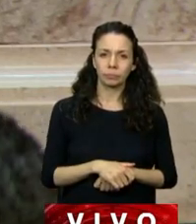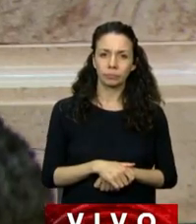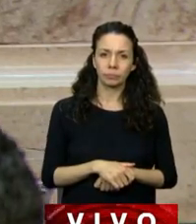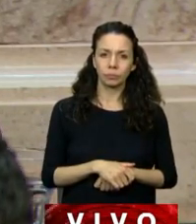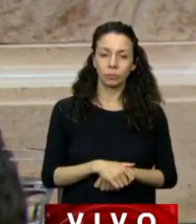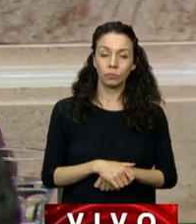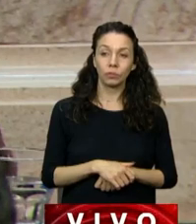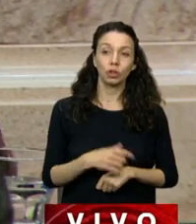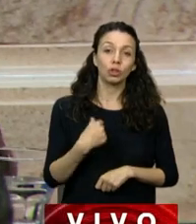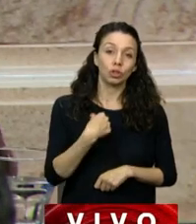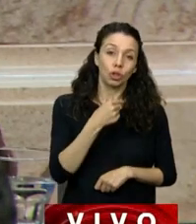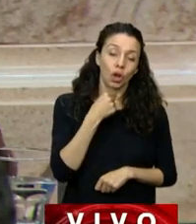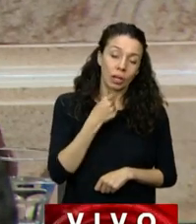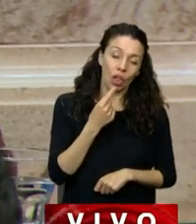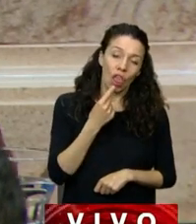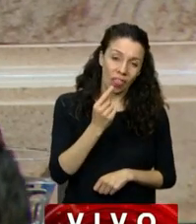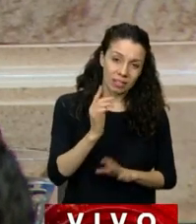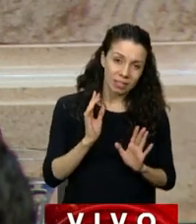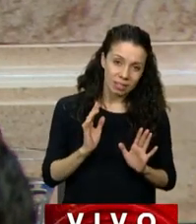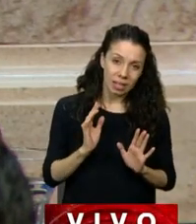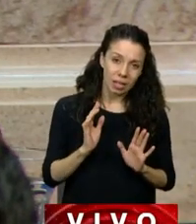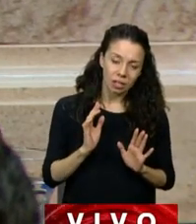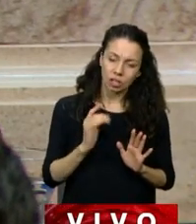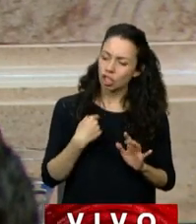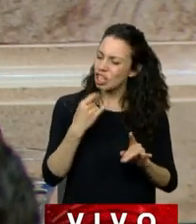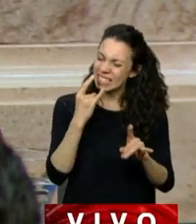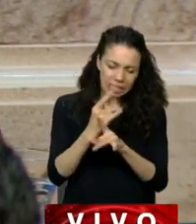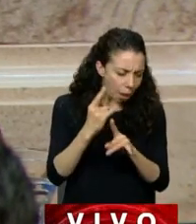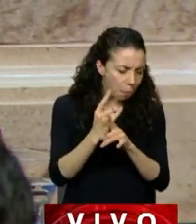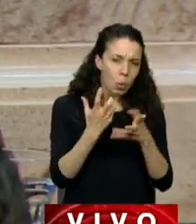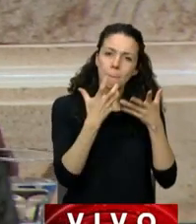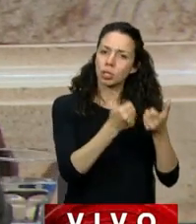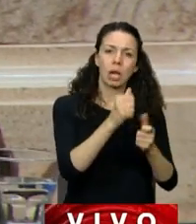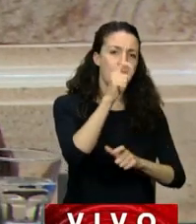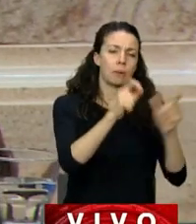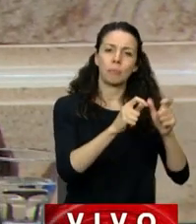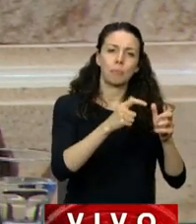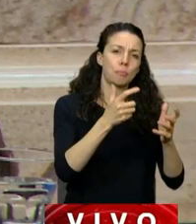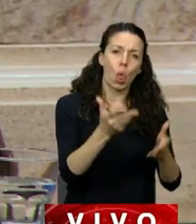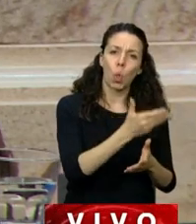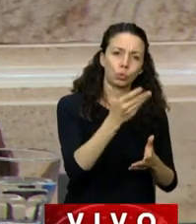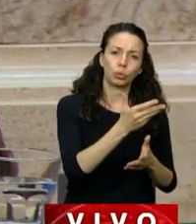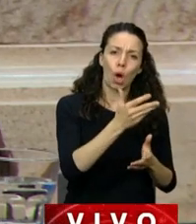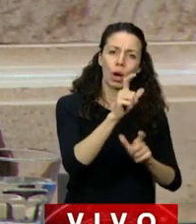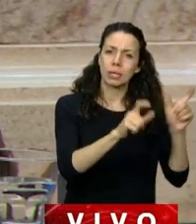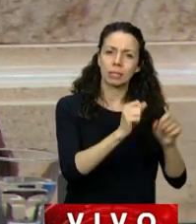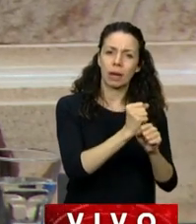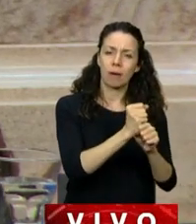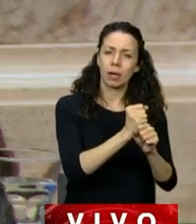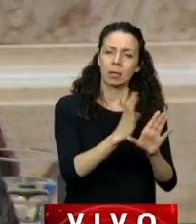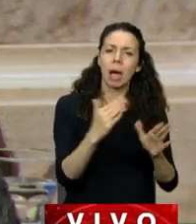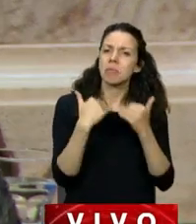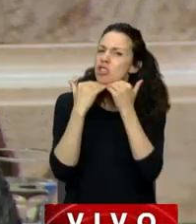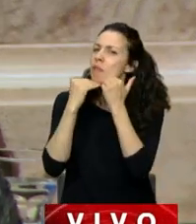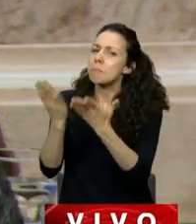Yo quiero decirles que siempre voy a estar al lado del productor me importa tres